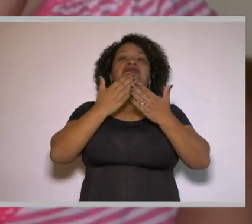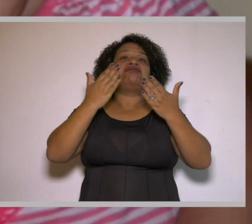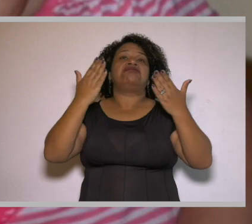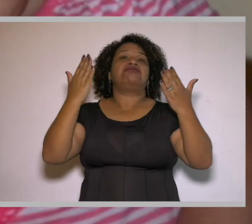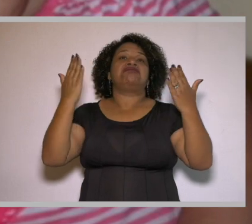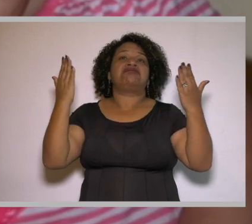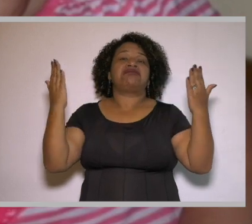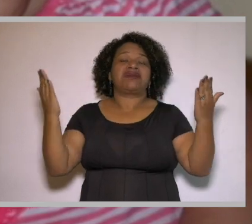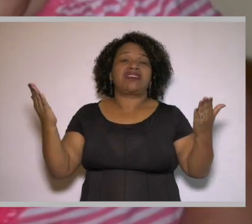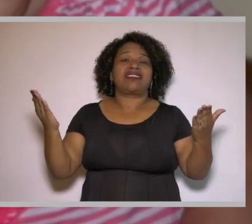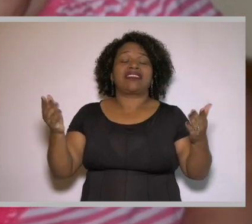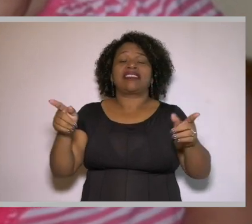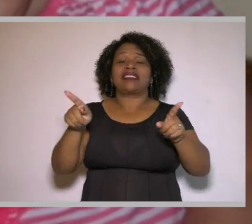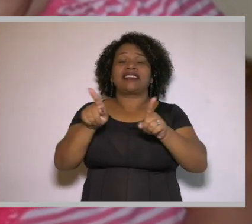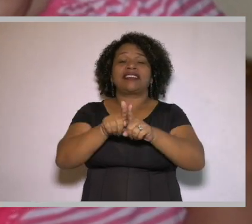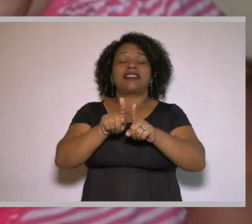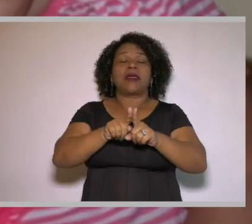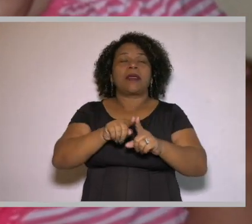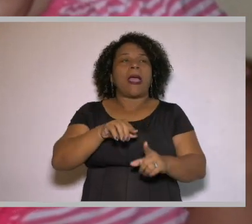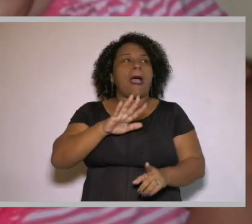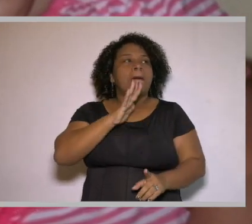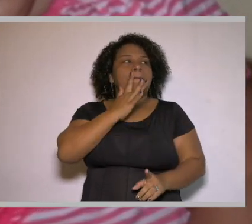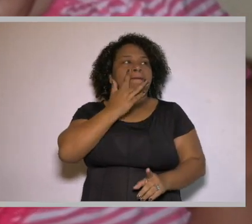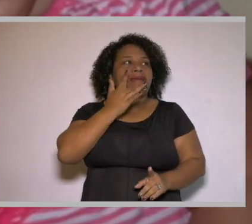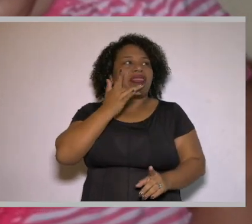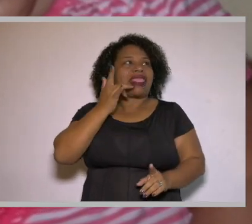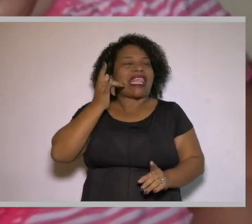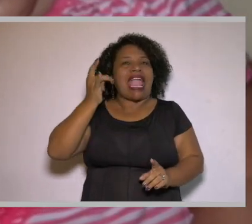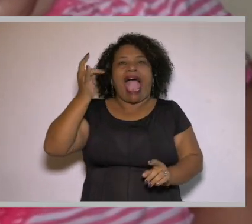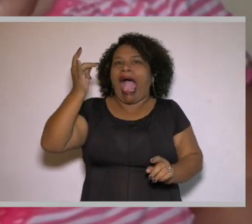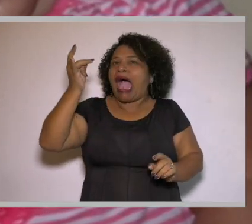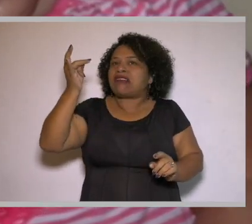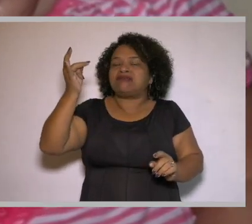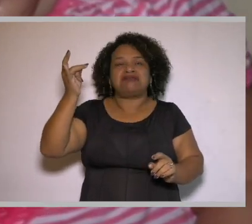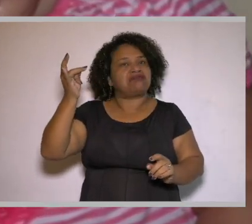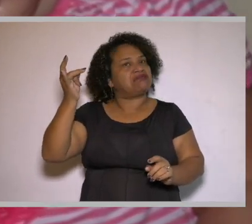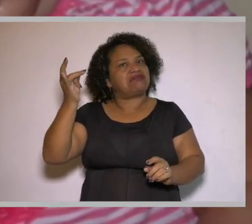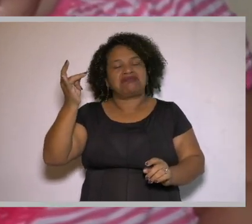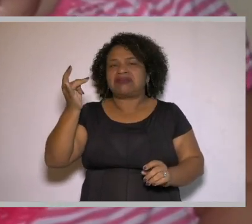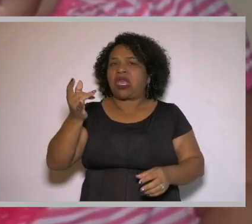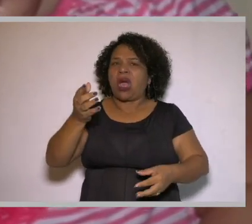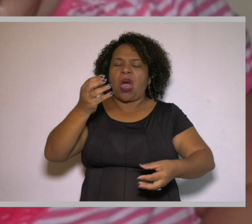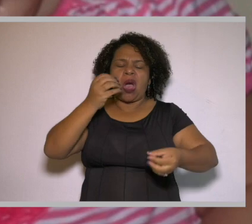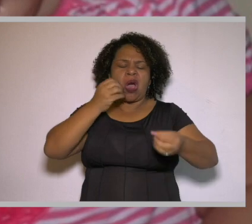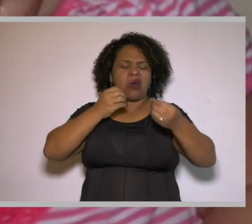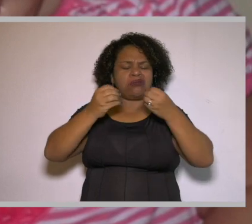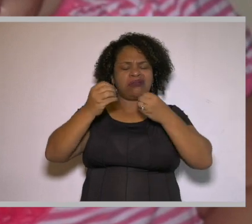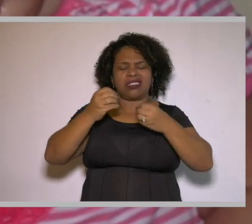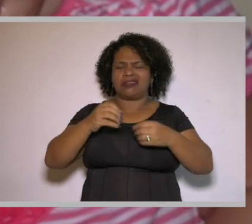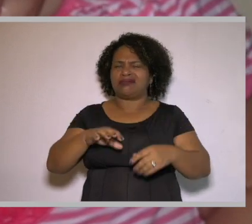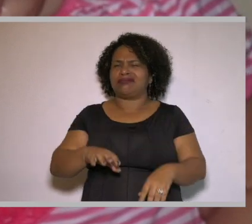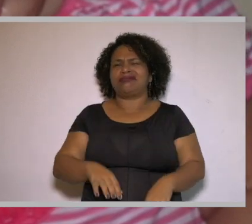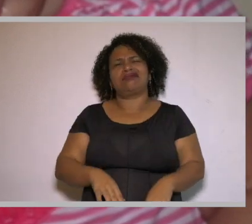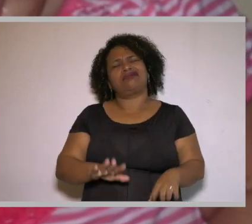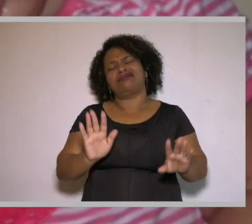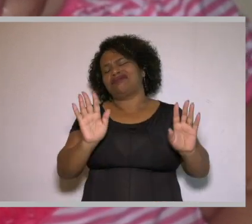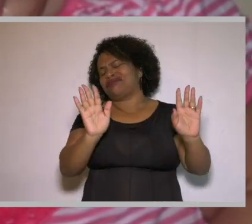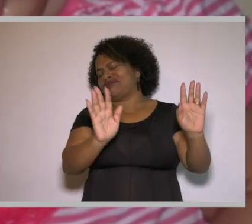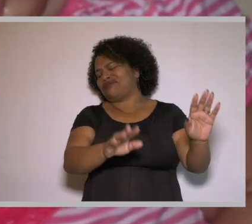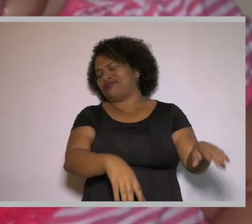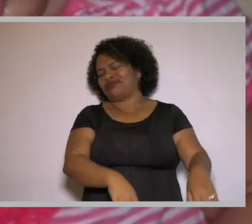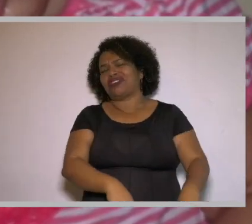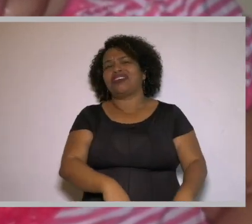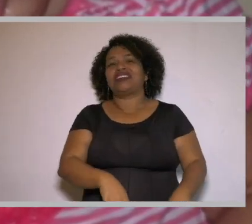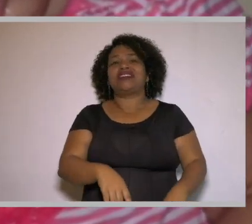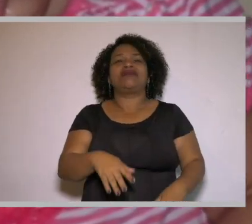la lengua se le pone más grande, una macroglosia. Esos pacientes también pueden presentar complicaciones cardíacas, como mencionamos, sobre todo del cor